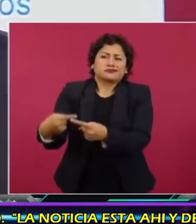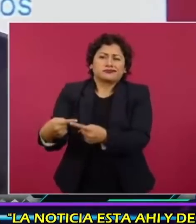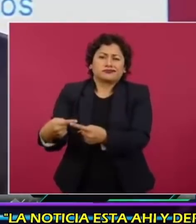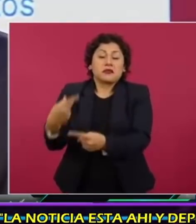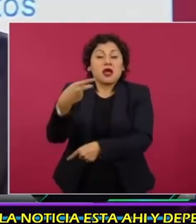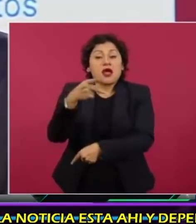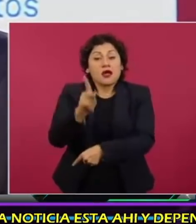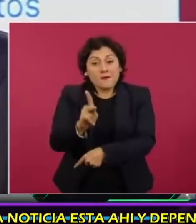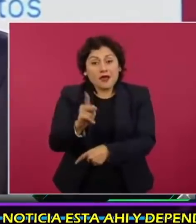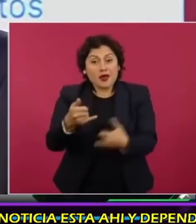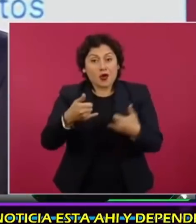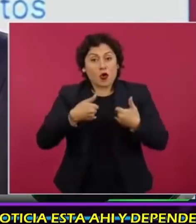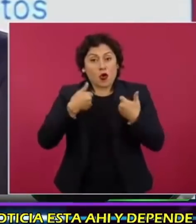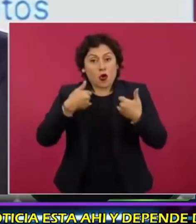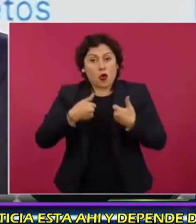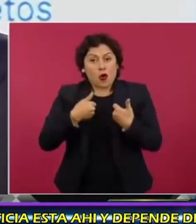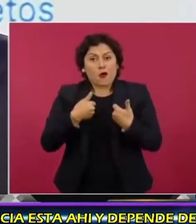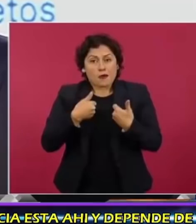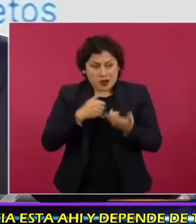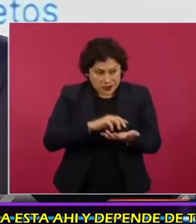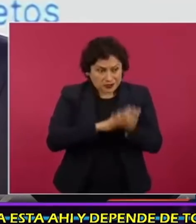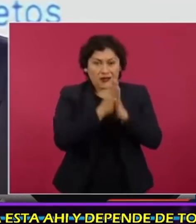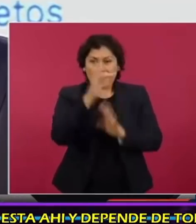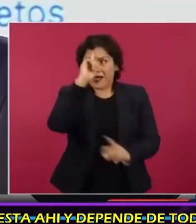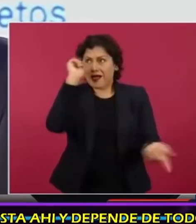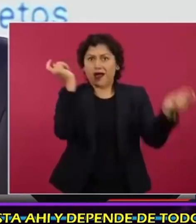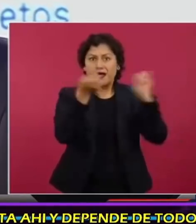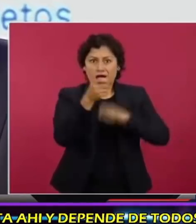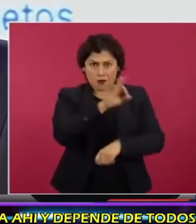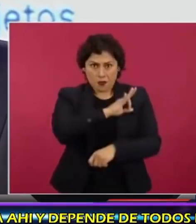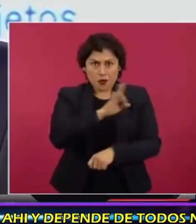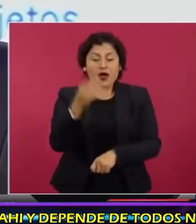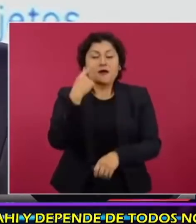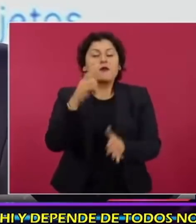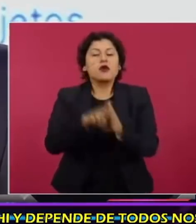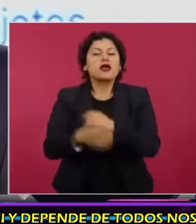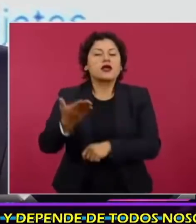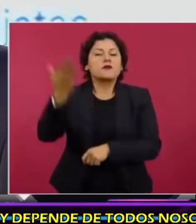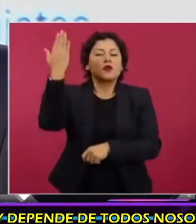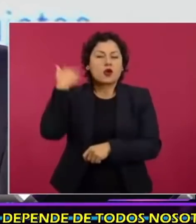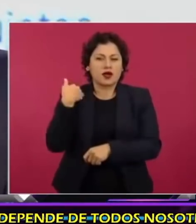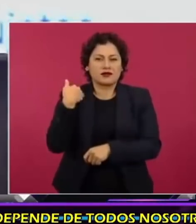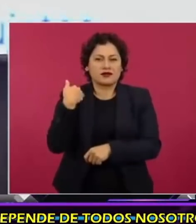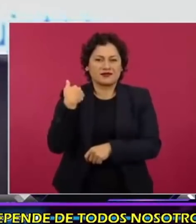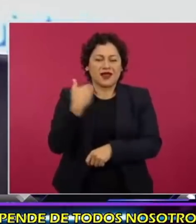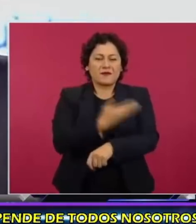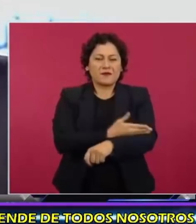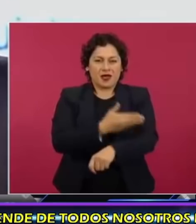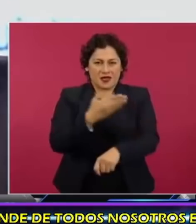Siempre hablo de que como Francisco I. Madero, que era hijo de un hacendado, se atrevió